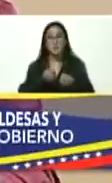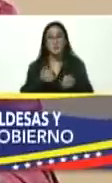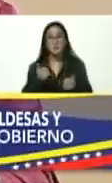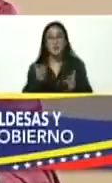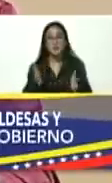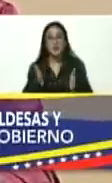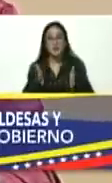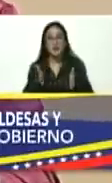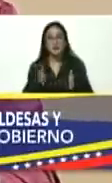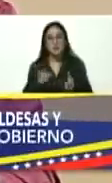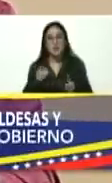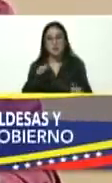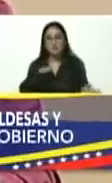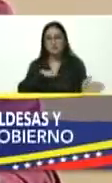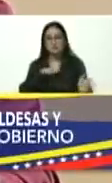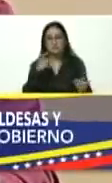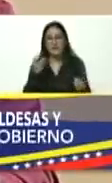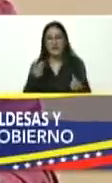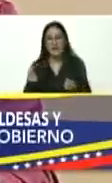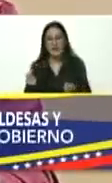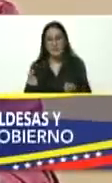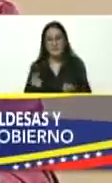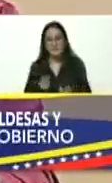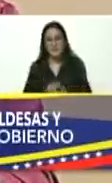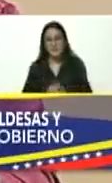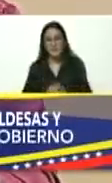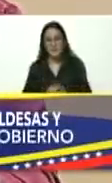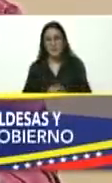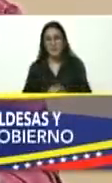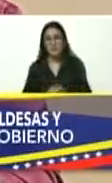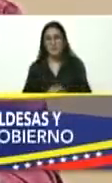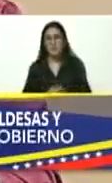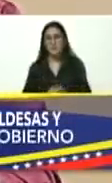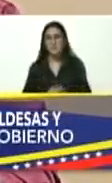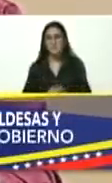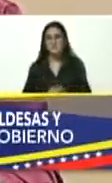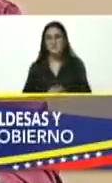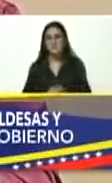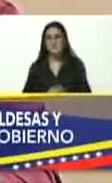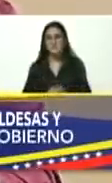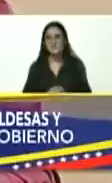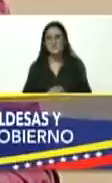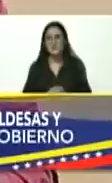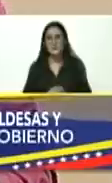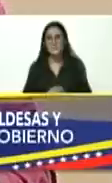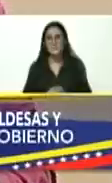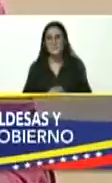fórmula 1 pues de lejos bastante en que se llama el amigo tuyo